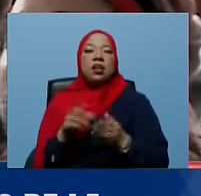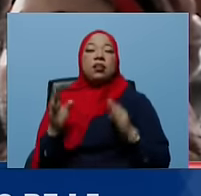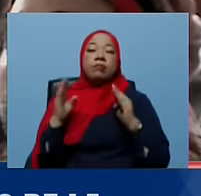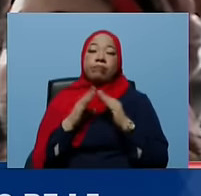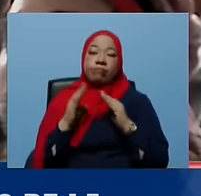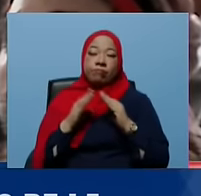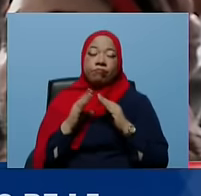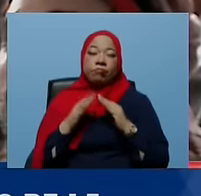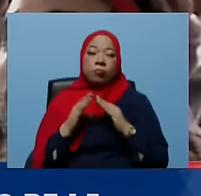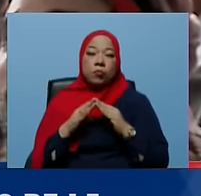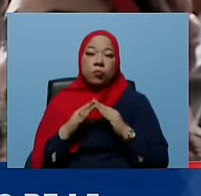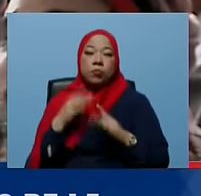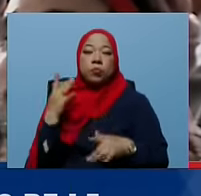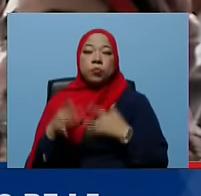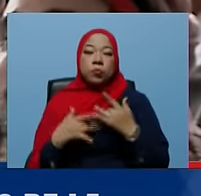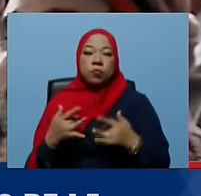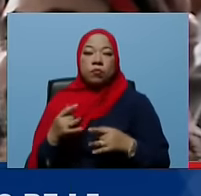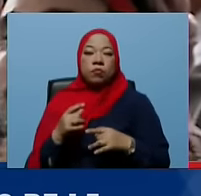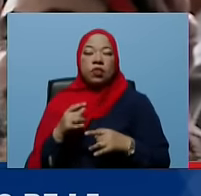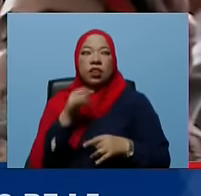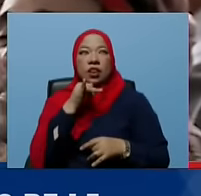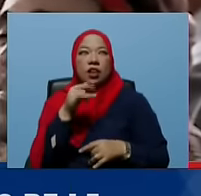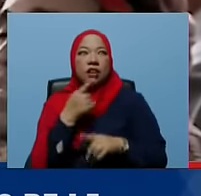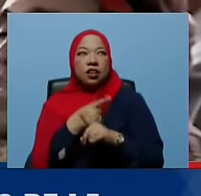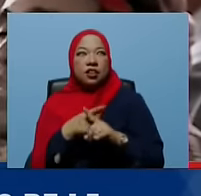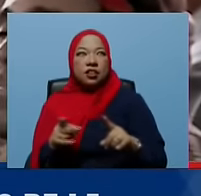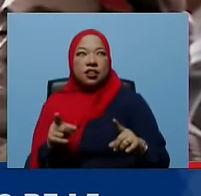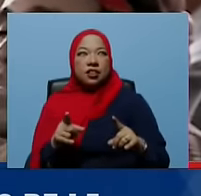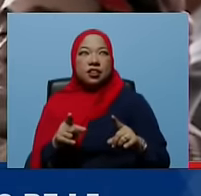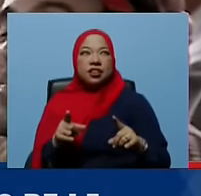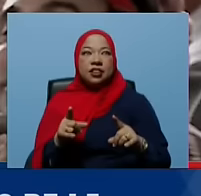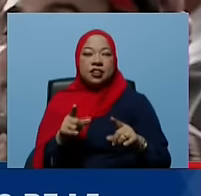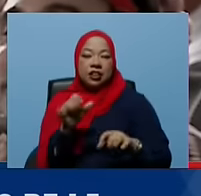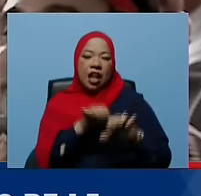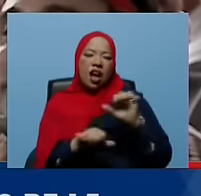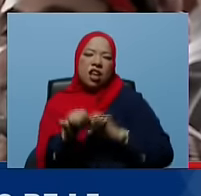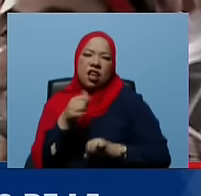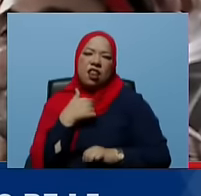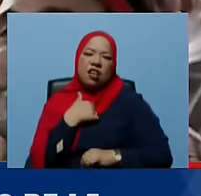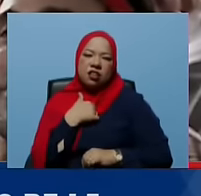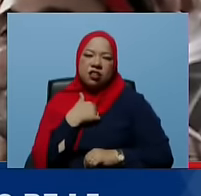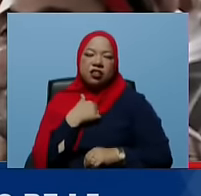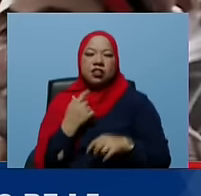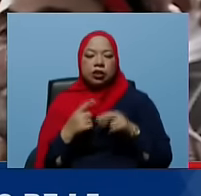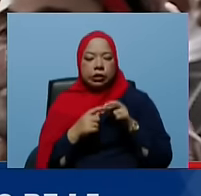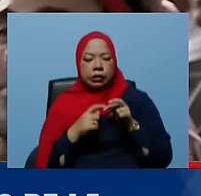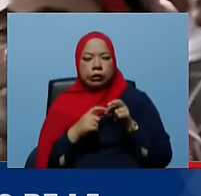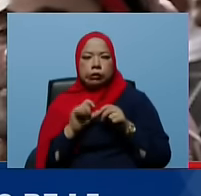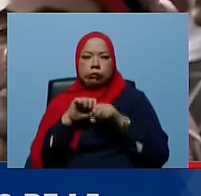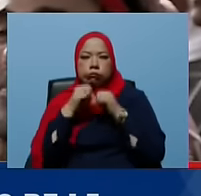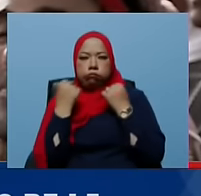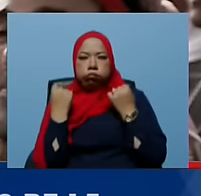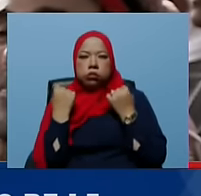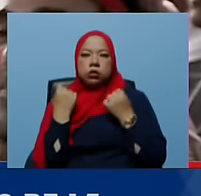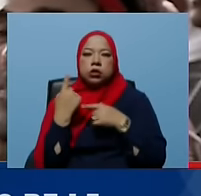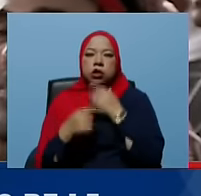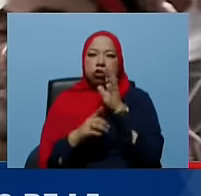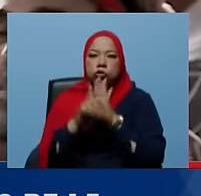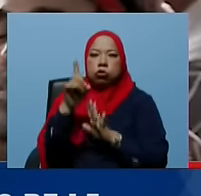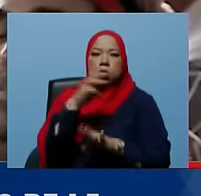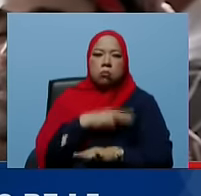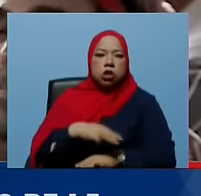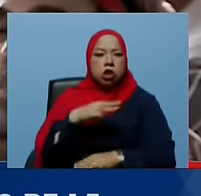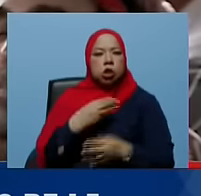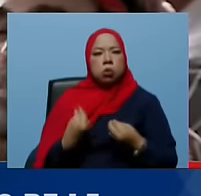con el pie roto, pero estaba siguiendo junto a todos mis compañeros el desarrollo de la gran misión